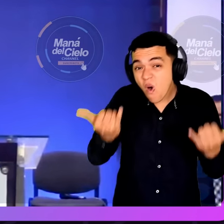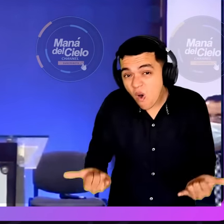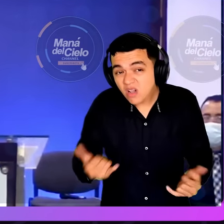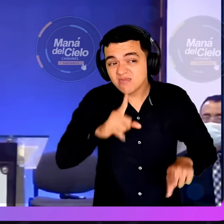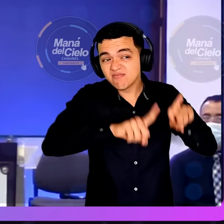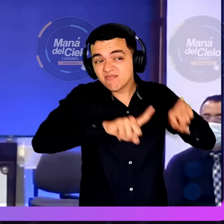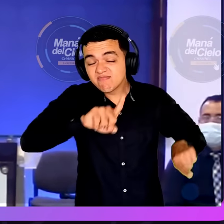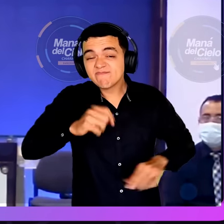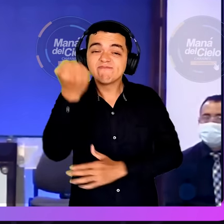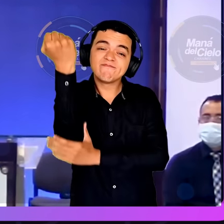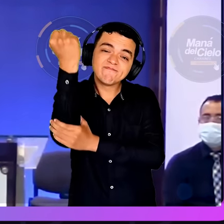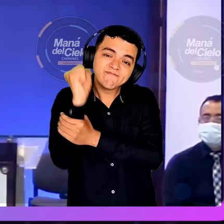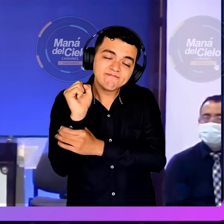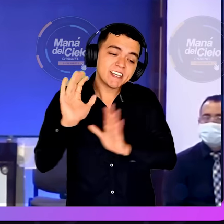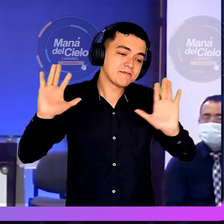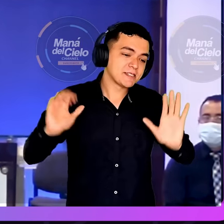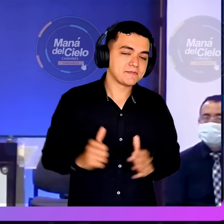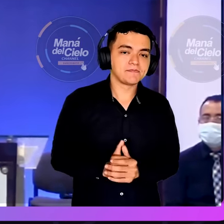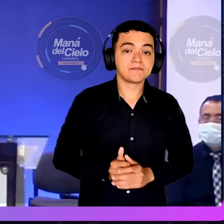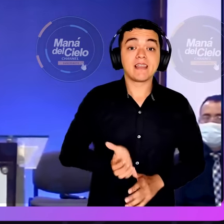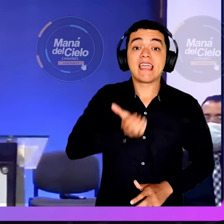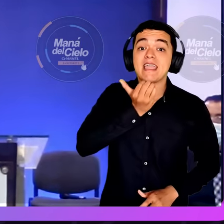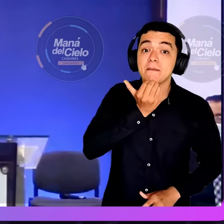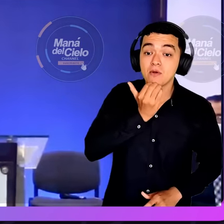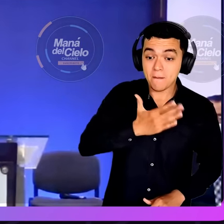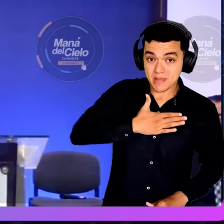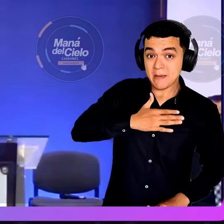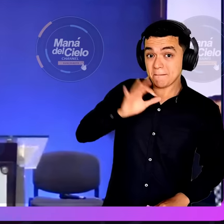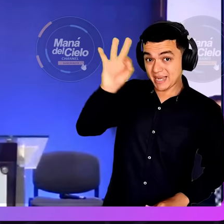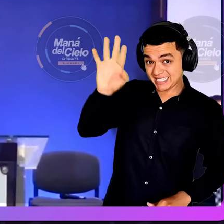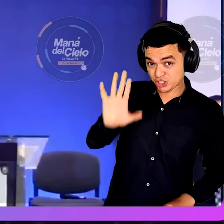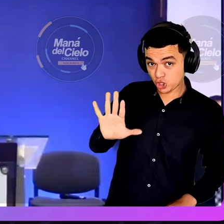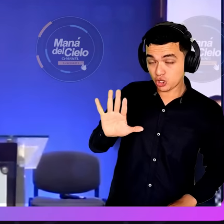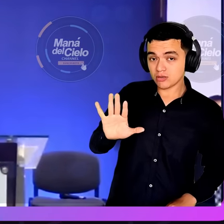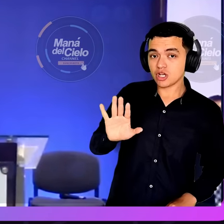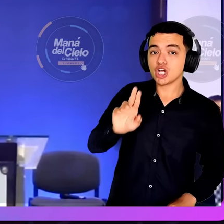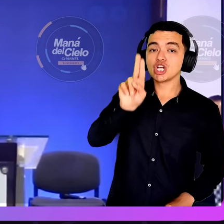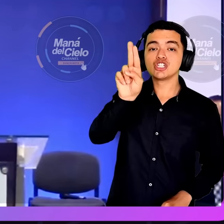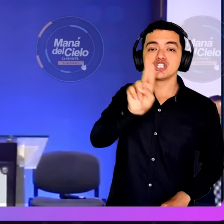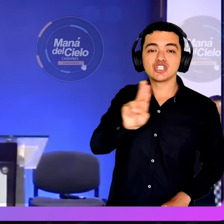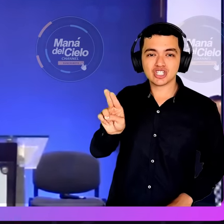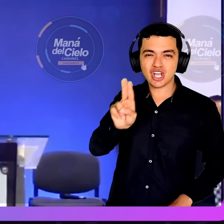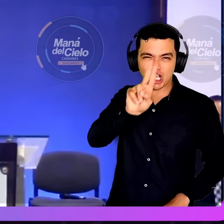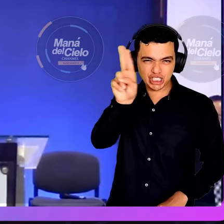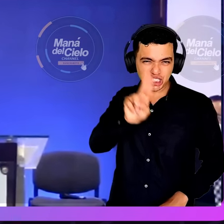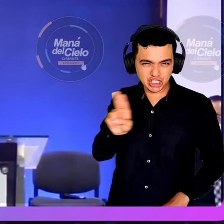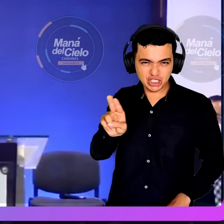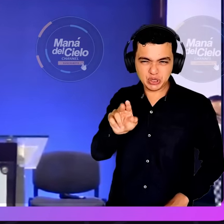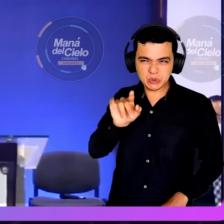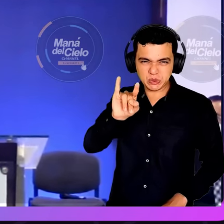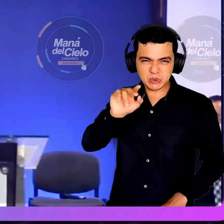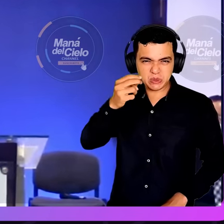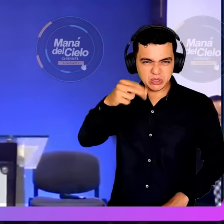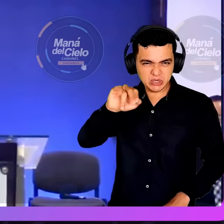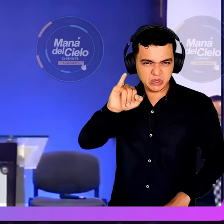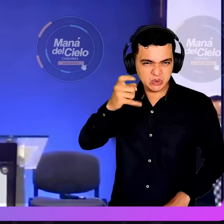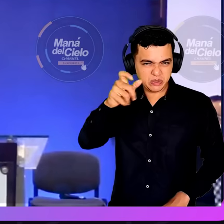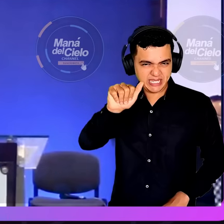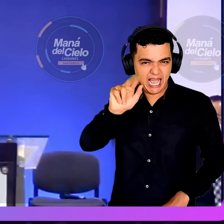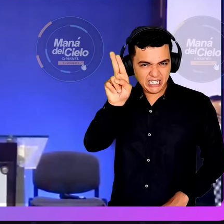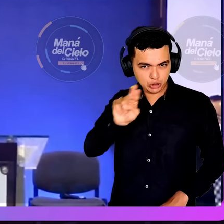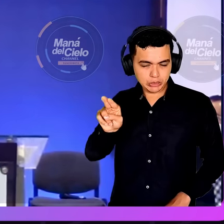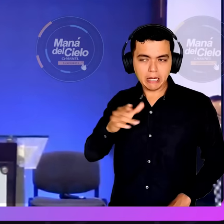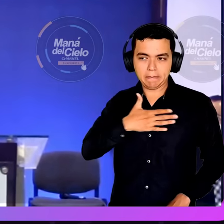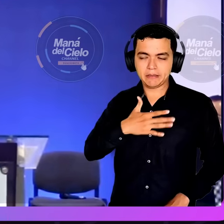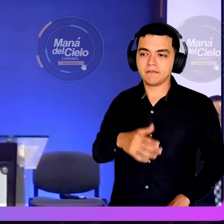Mi pastor era el presidente de la iglesia, hermano Zúñiga, y él decía, necesito unas jóvenes que vengan voluntariamente a ayudarle a mi esposa a limpiar,